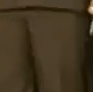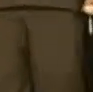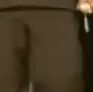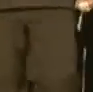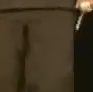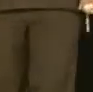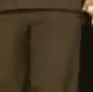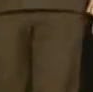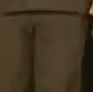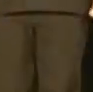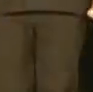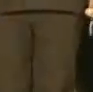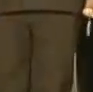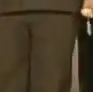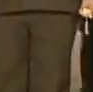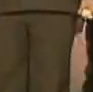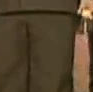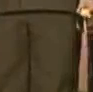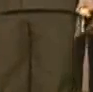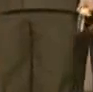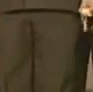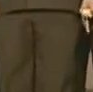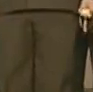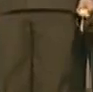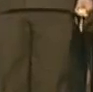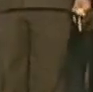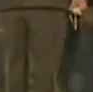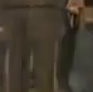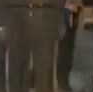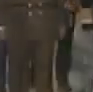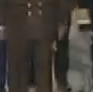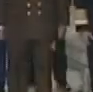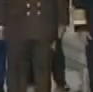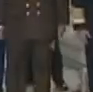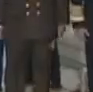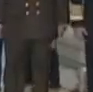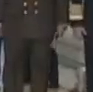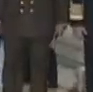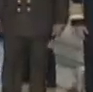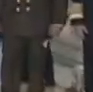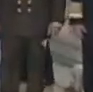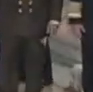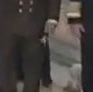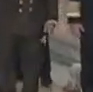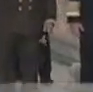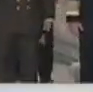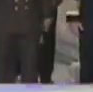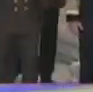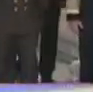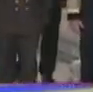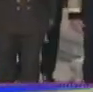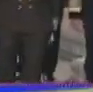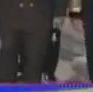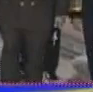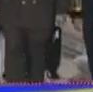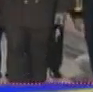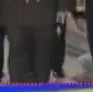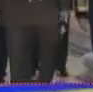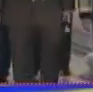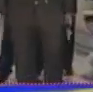Armada Nacional Bolivariana. Sesión general en jefe, Gustavo Gonzalo López, director del Servicio Bolivariano de Inteligencia